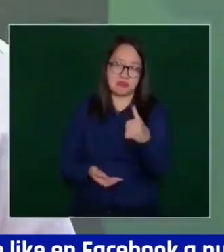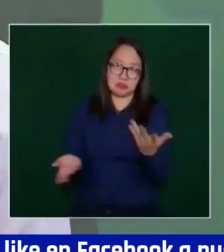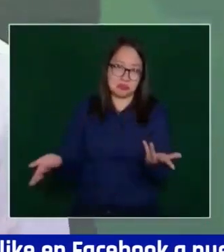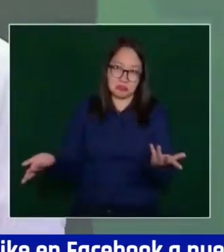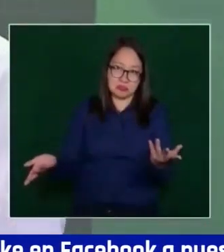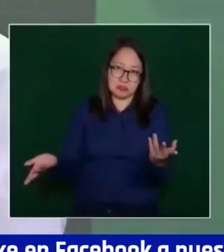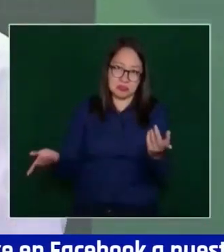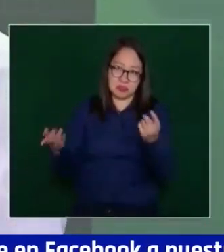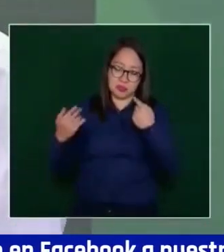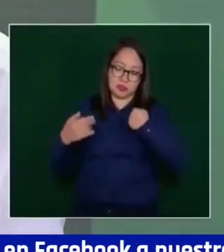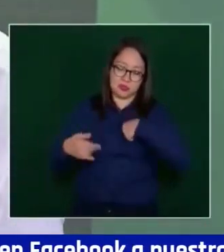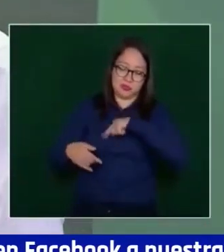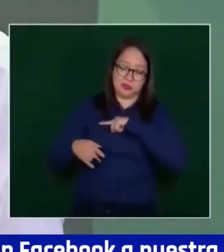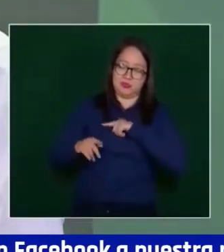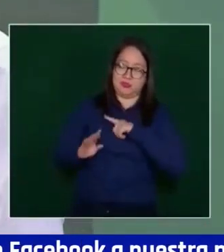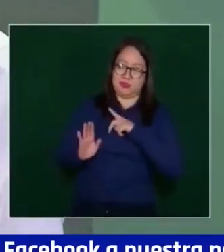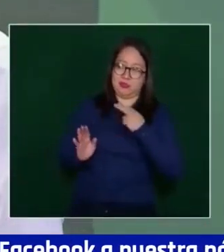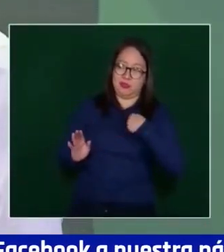diferencias.